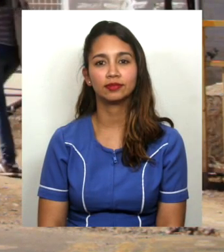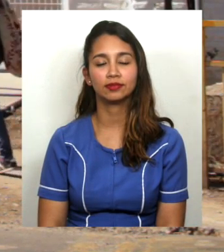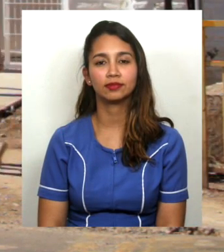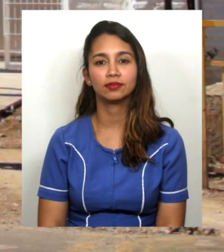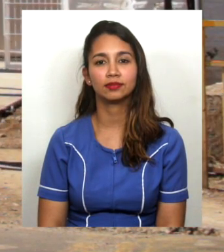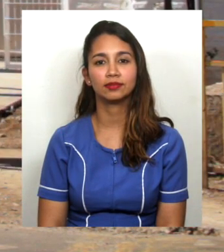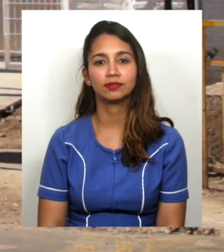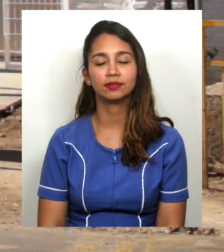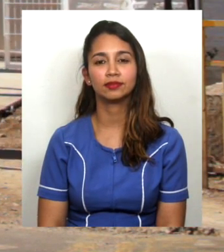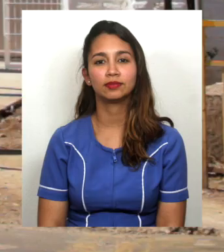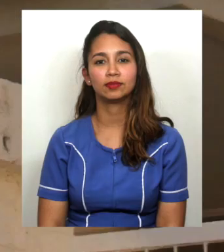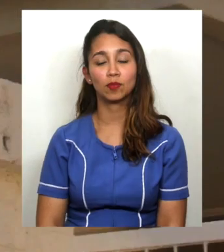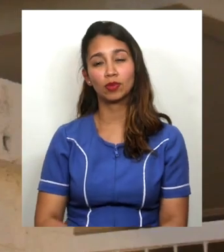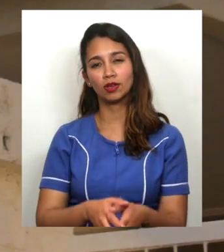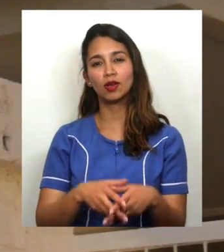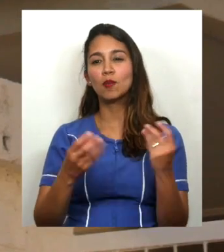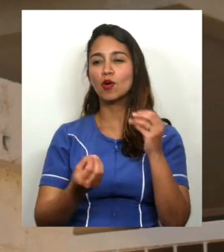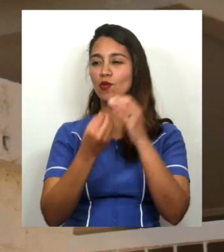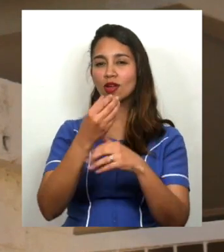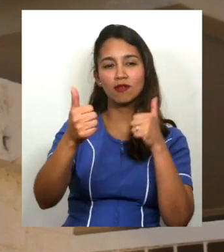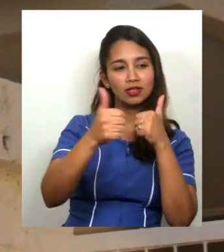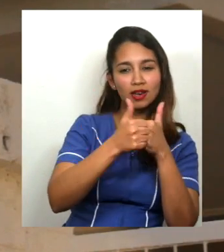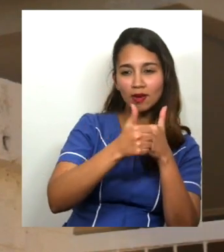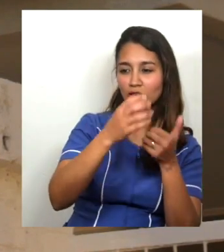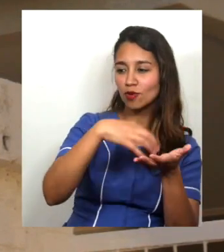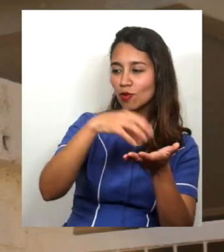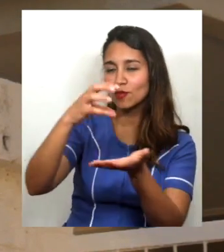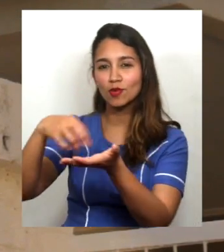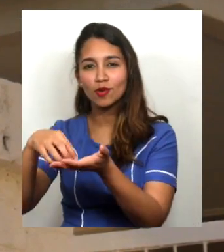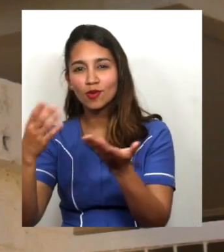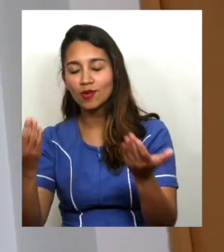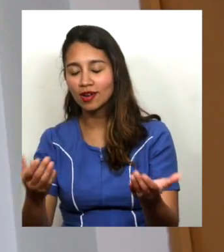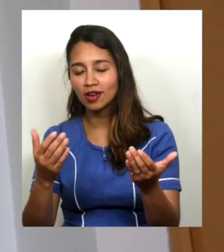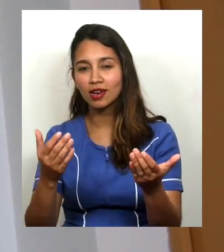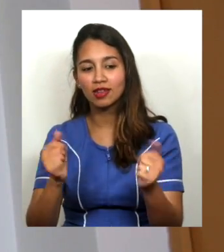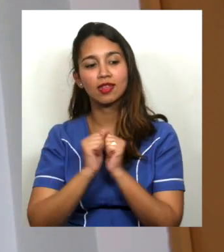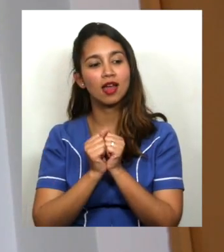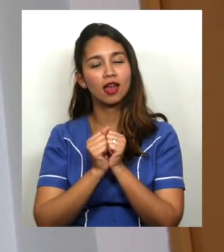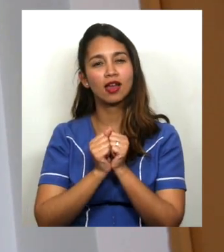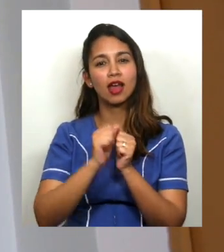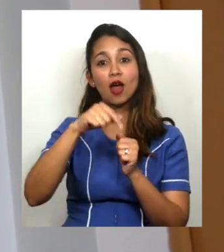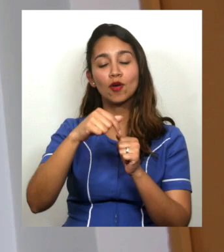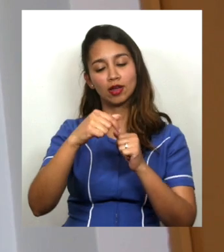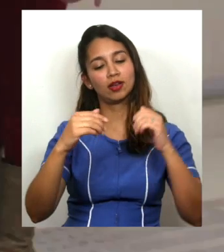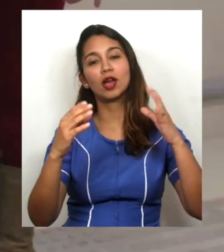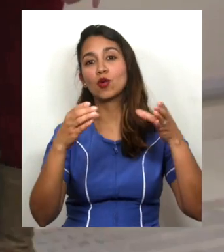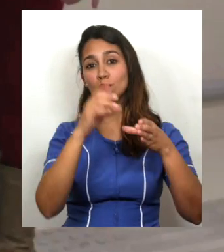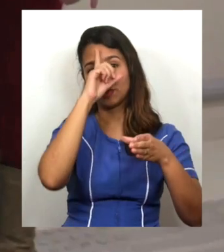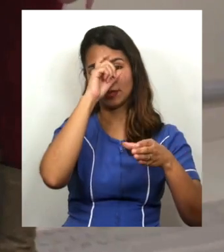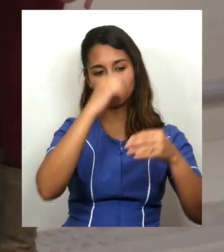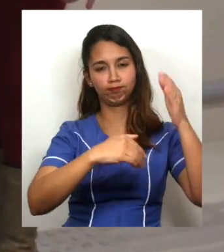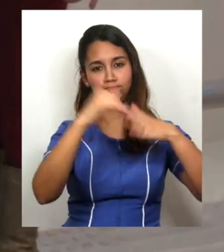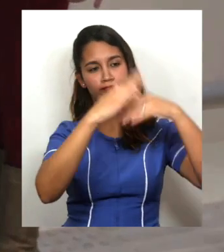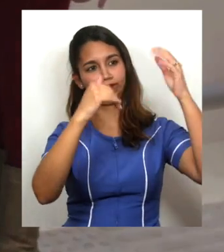En un nuevo acercamiento de la salud pública a la comunidad, el Servicio de Salud formalizó el término de obras de un nuevo Centro Comunitario de Salud Familiar,